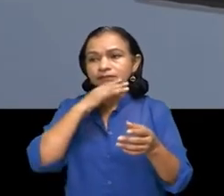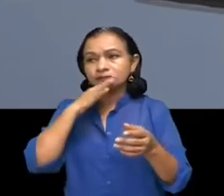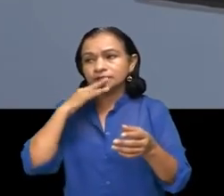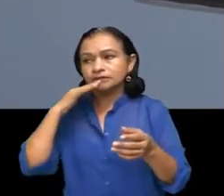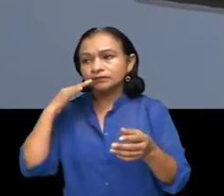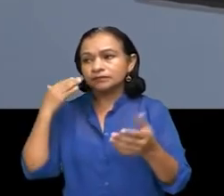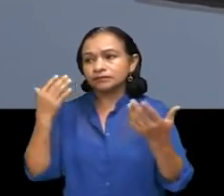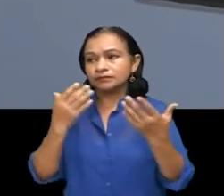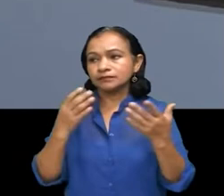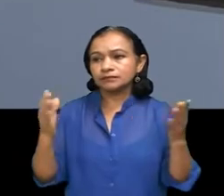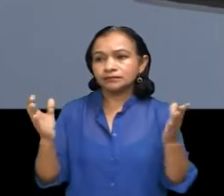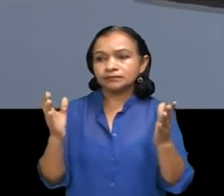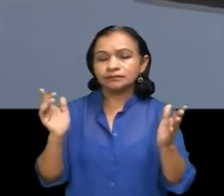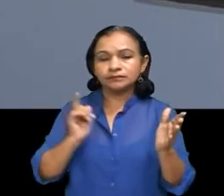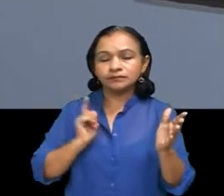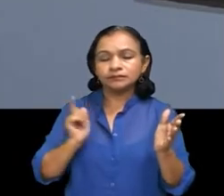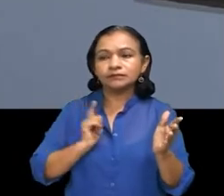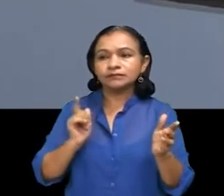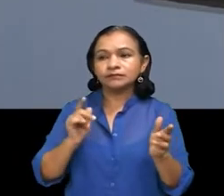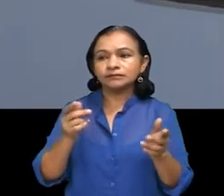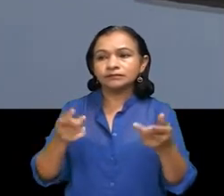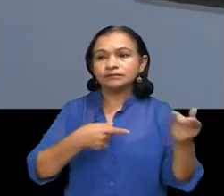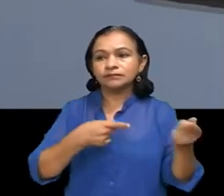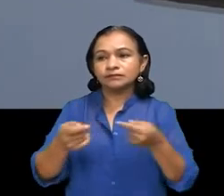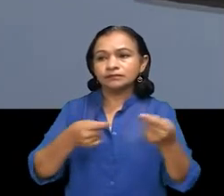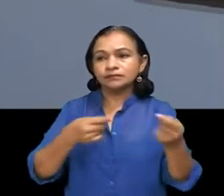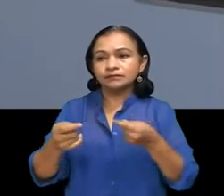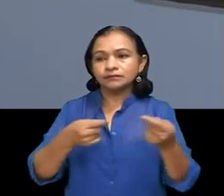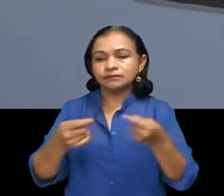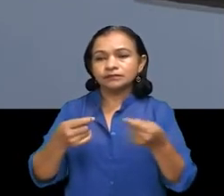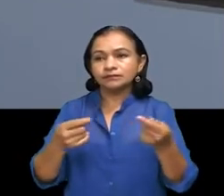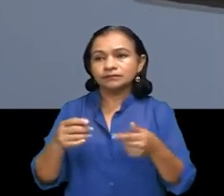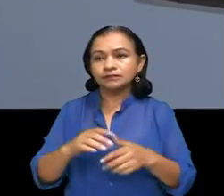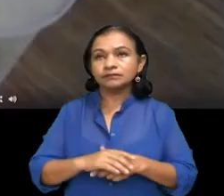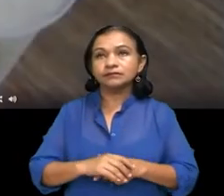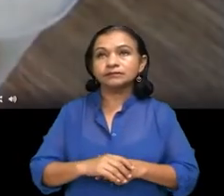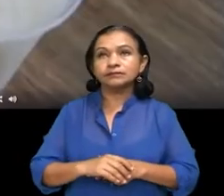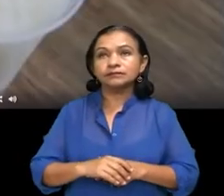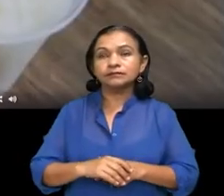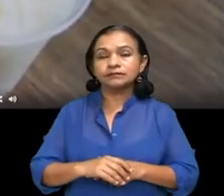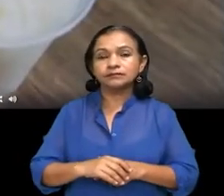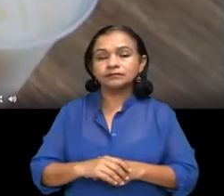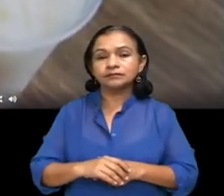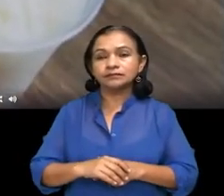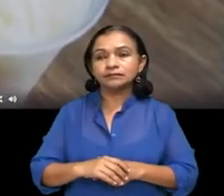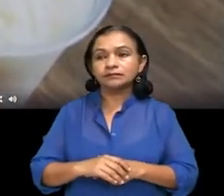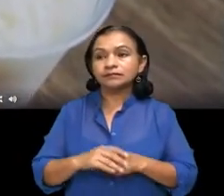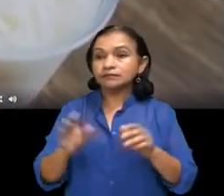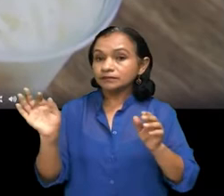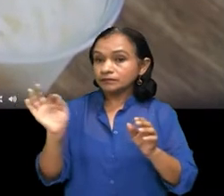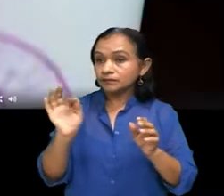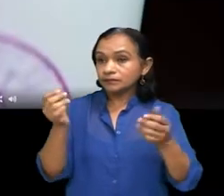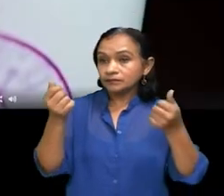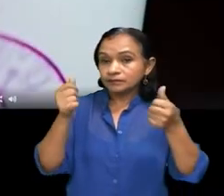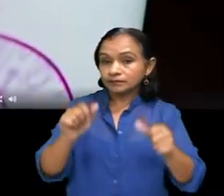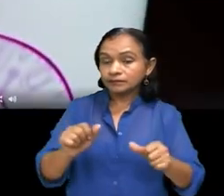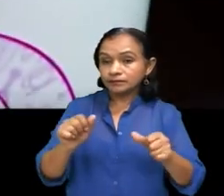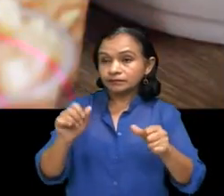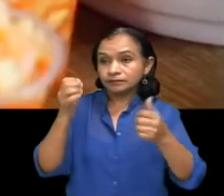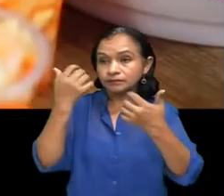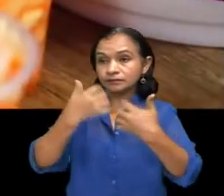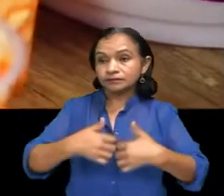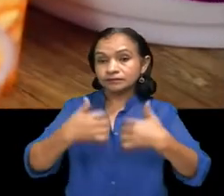y así es como también la estamos comercializando de cara al cliente. Para la formalización de estas